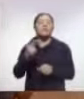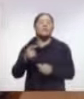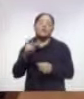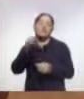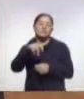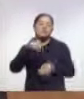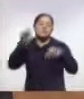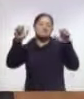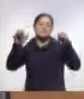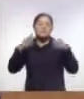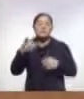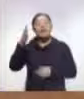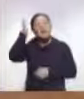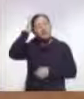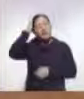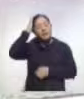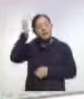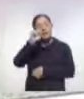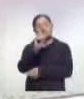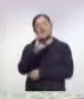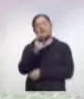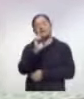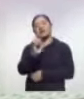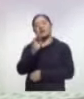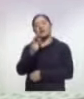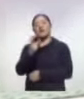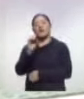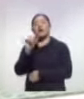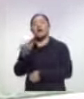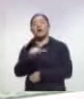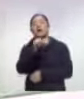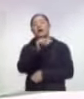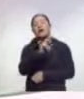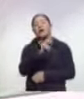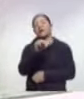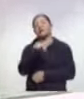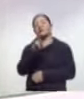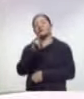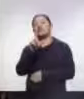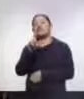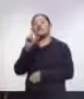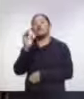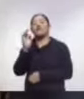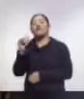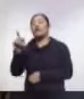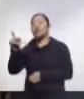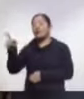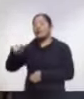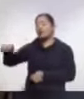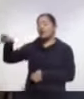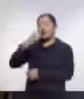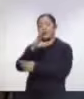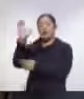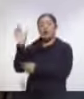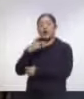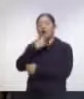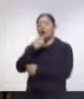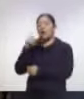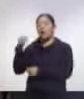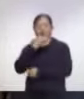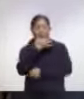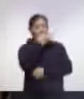El titular de la CFOA, Arnulfo Arevalo Lara, destacó que los beneficiarios fueron agricultores que reportaron daños por contingencias